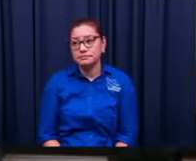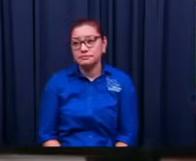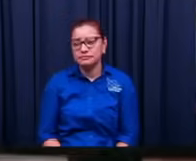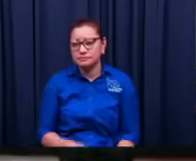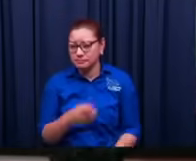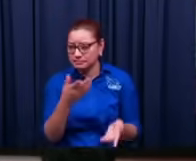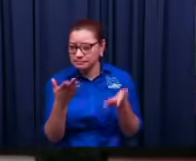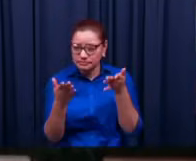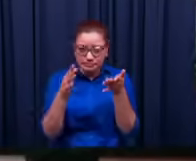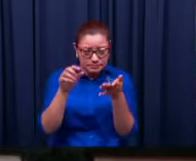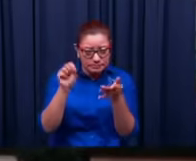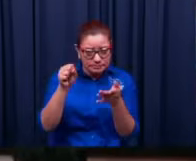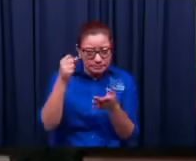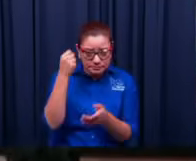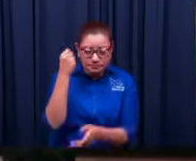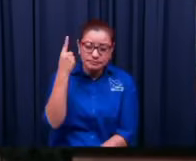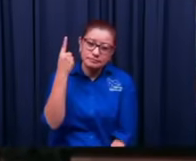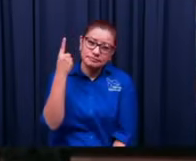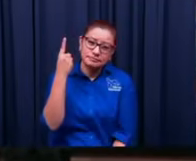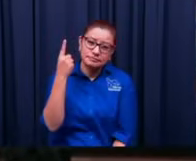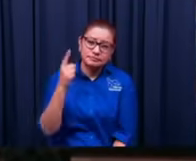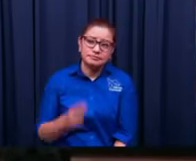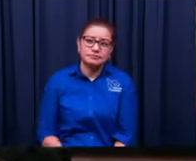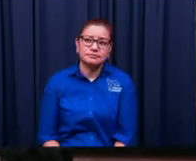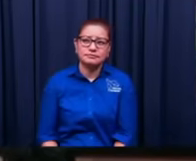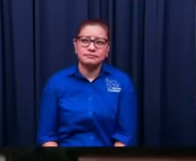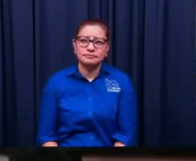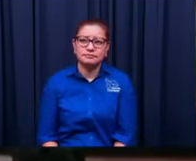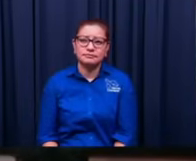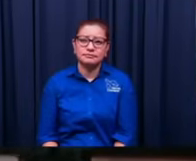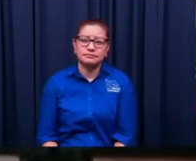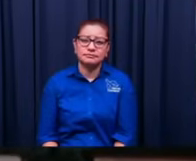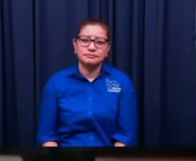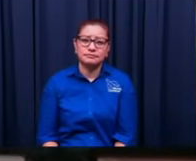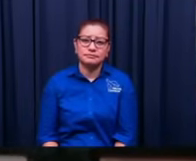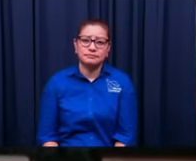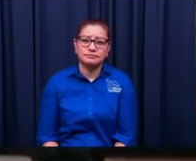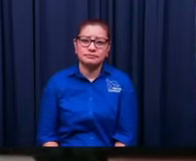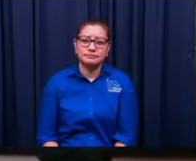¿Sí me estoy dando a entender o no? Vale.